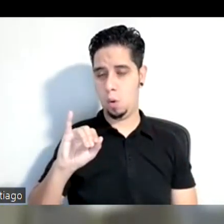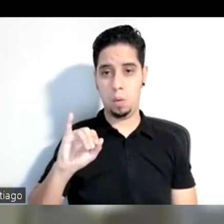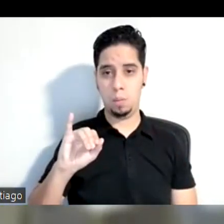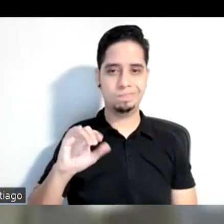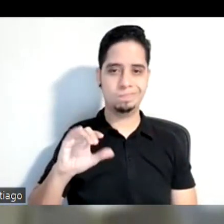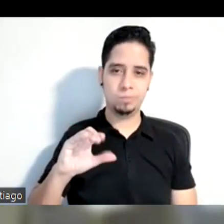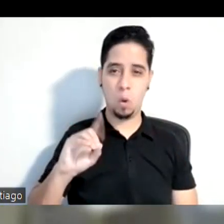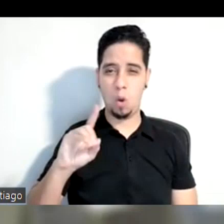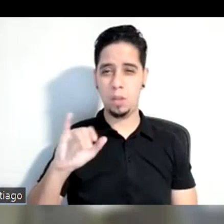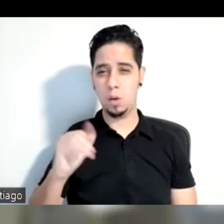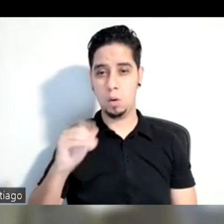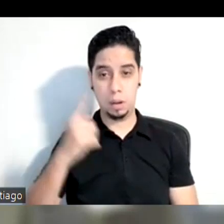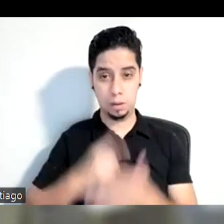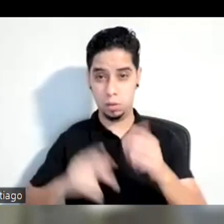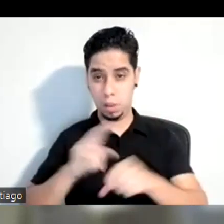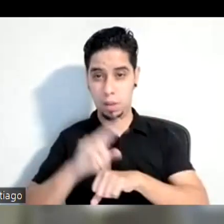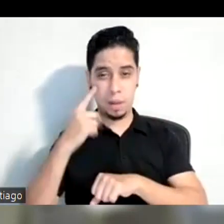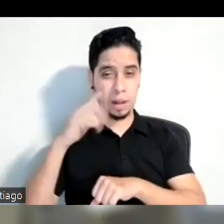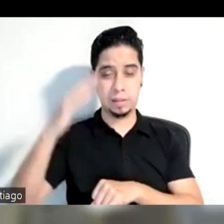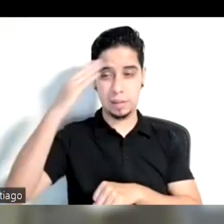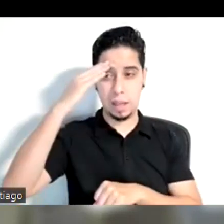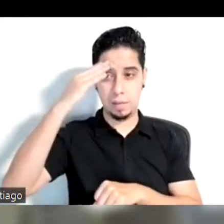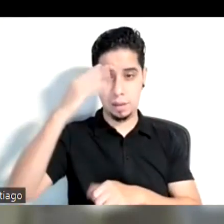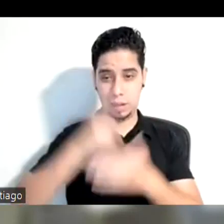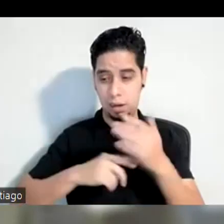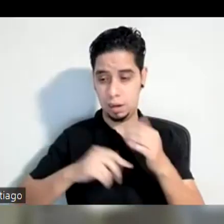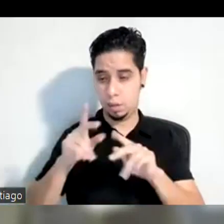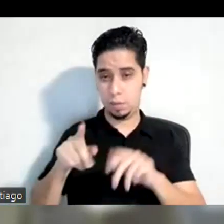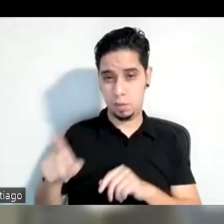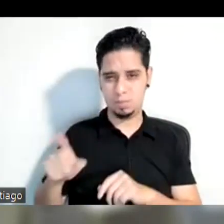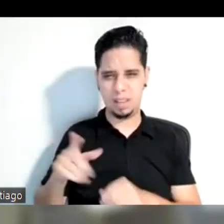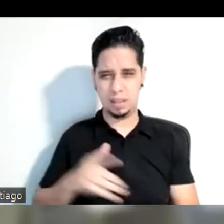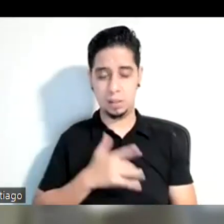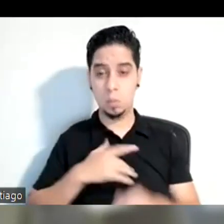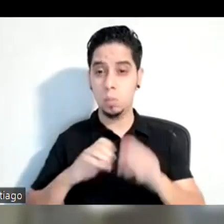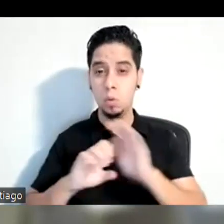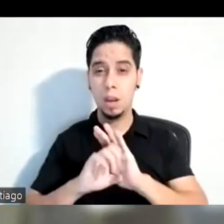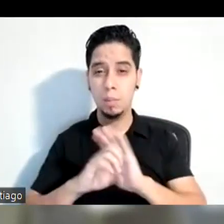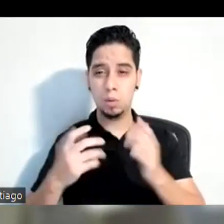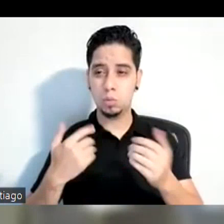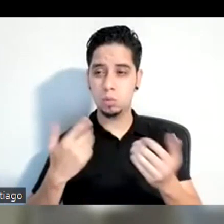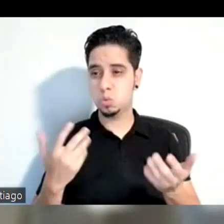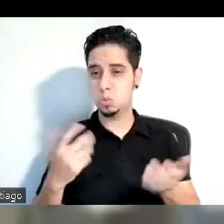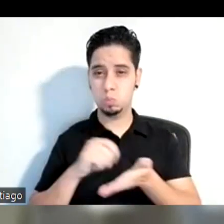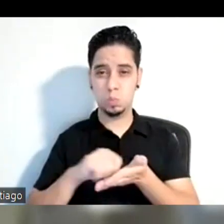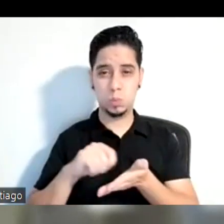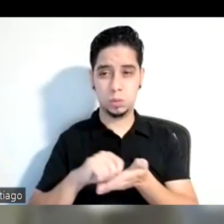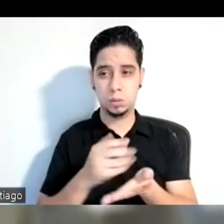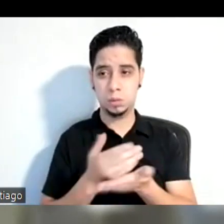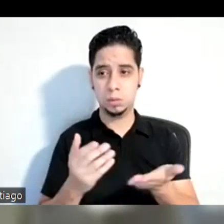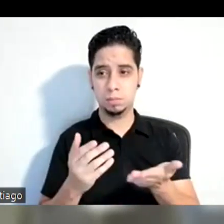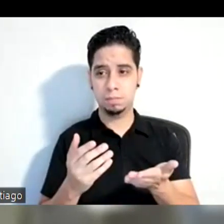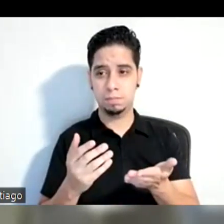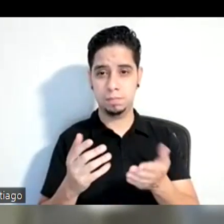saber pues, que la otra persona estaba sintiendo. Por ejemplo, tú escribías algo y le ponías